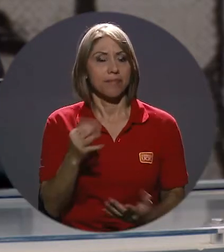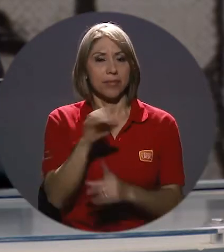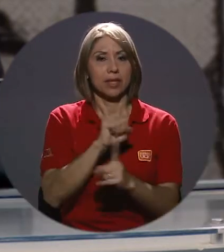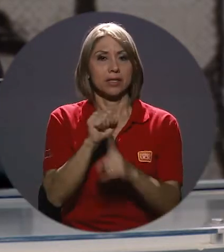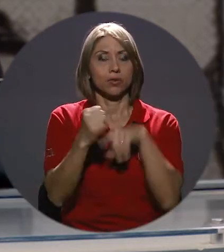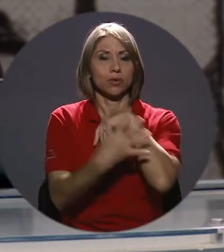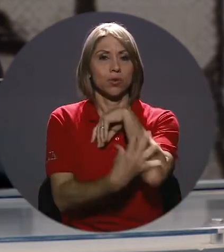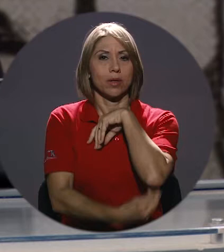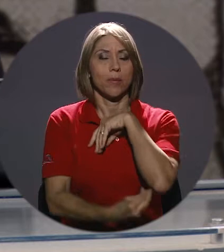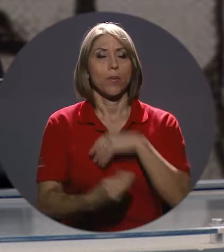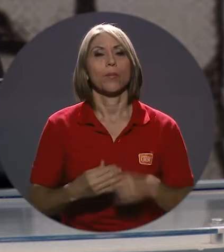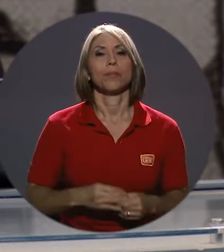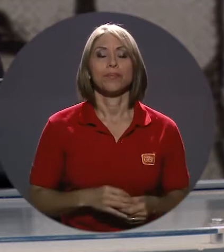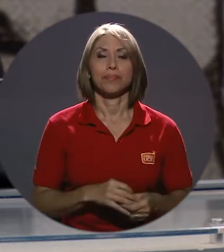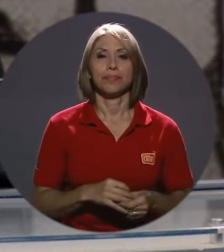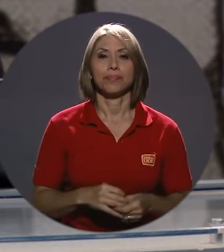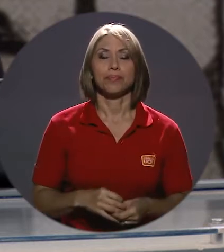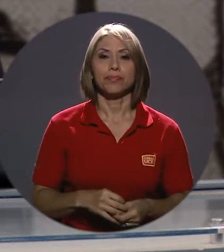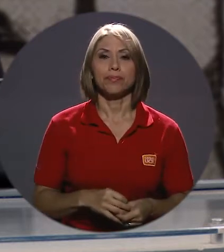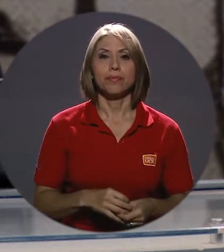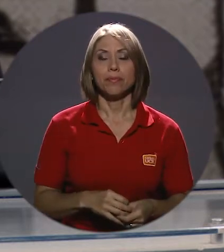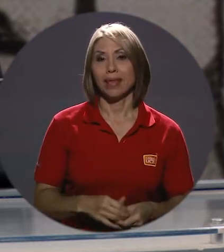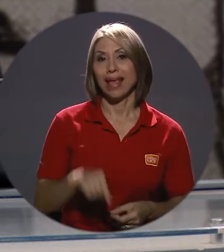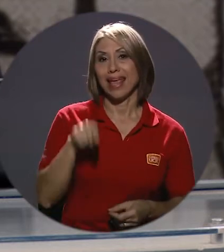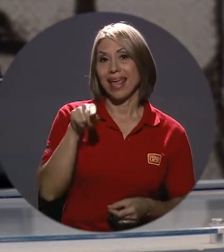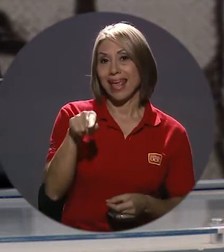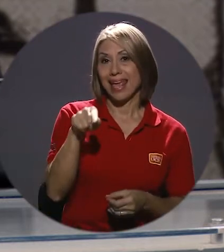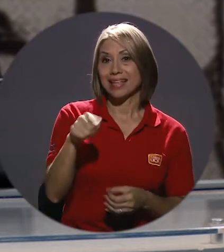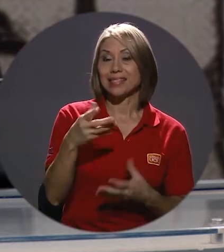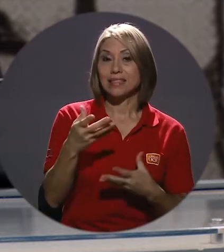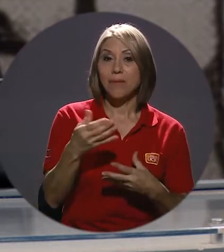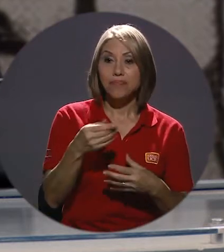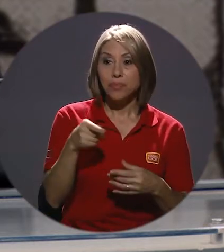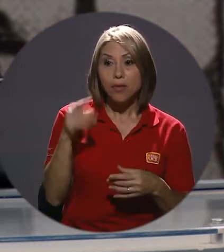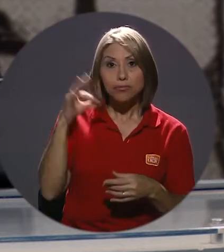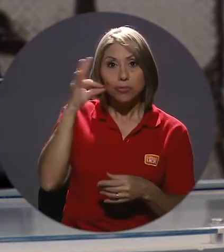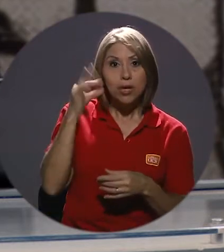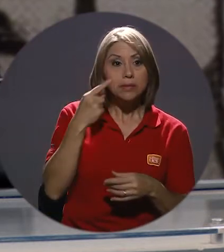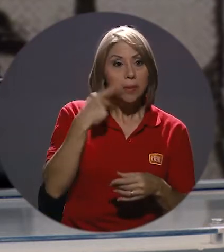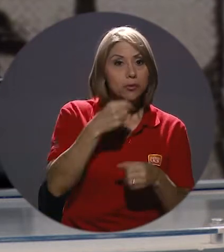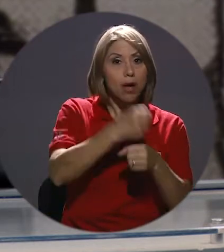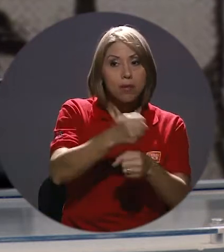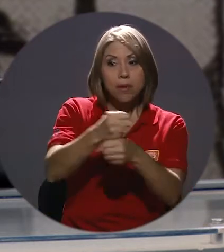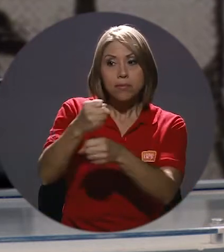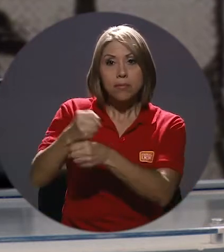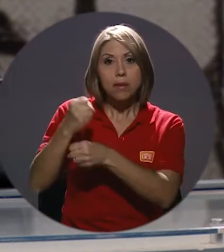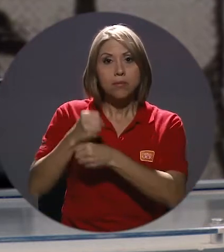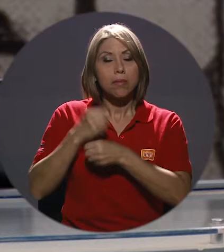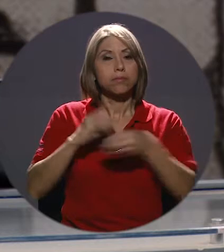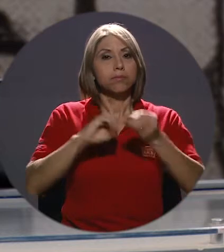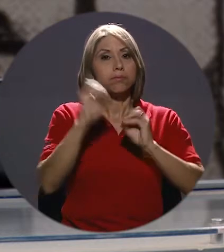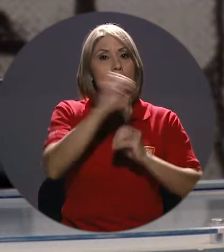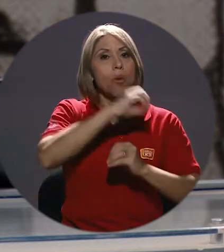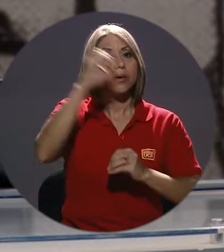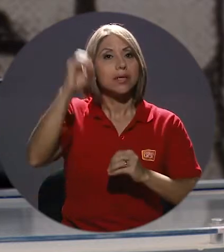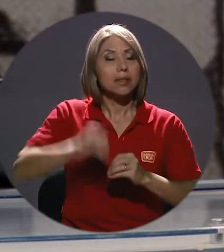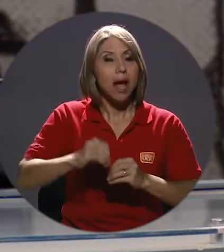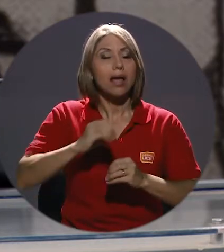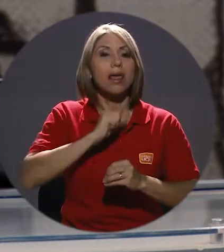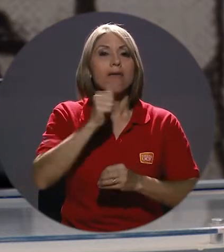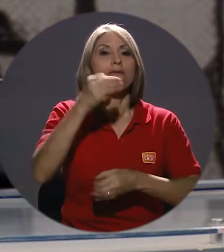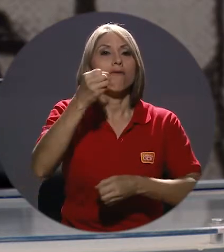pobreza, me refiero. Esta ocupación está mostrando que es con un porcentaje alto de empleo